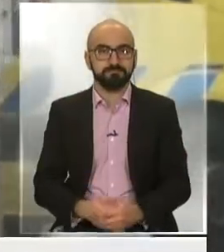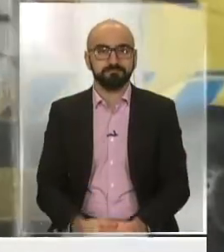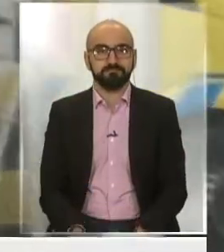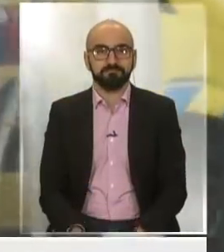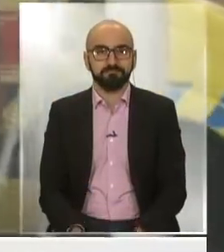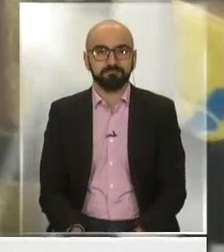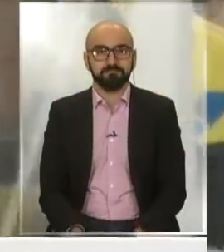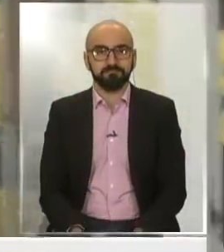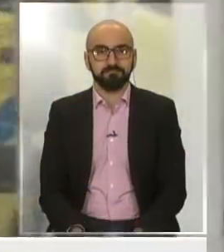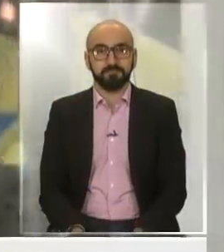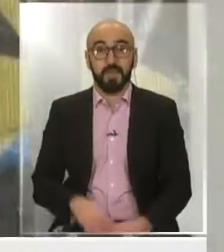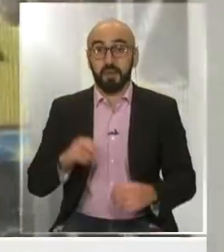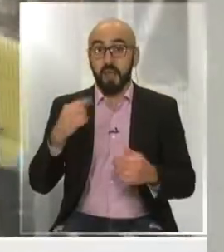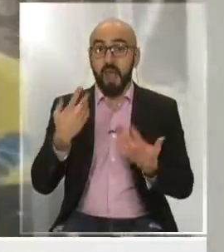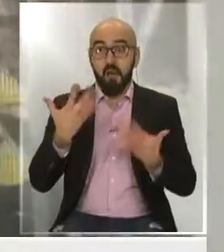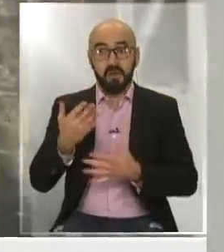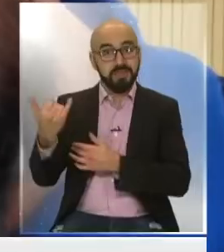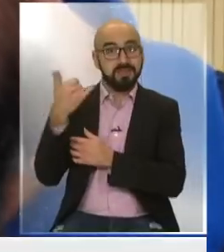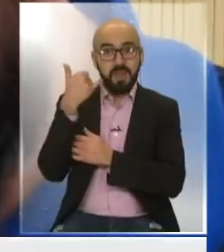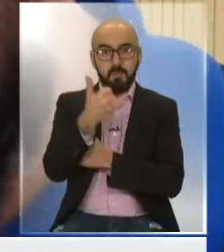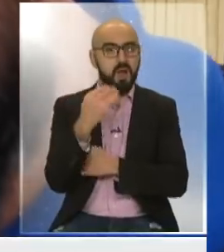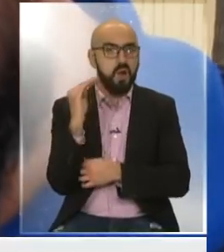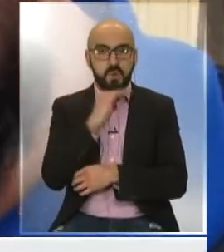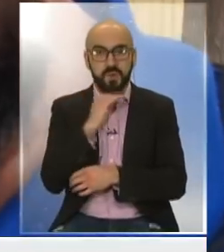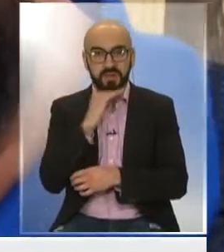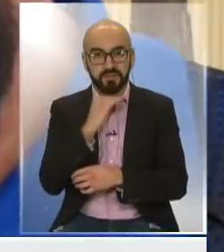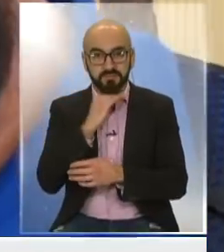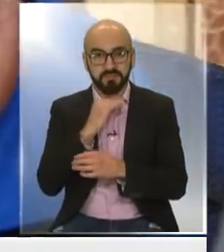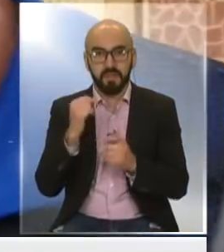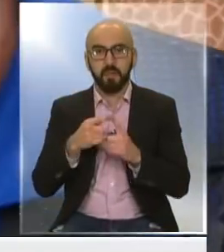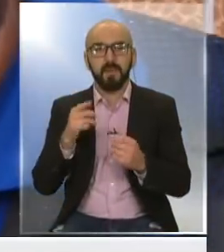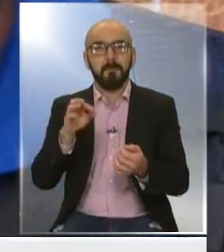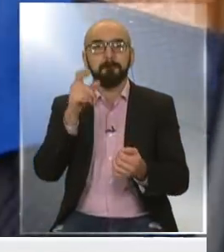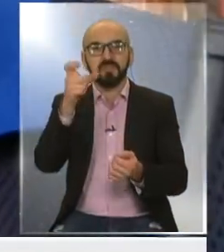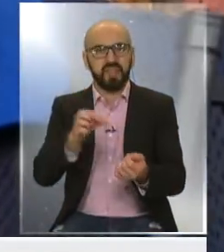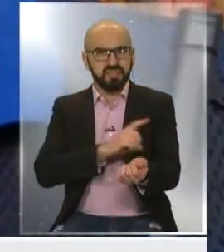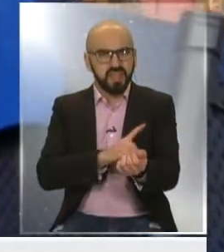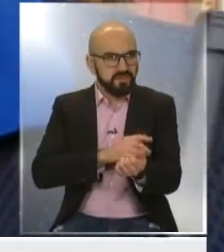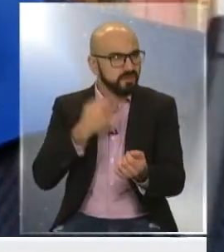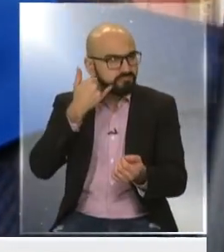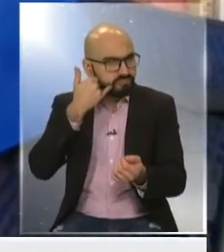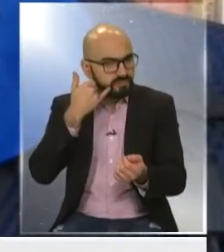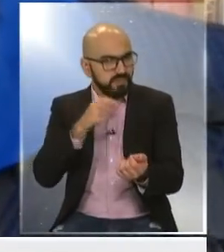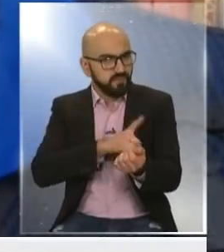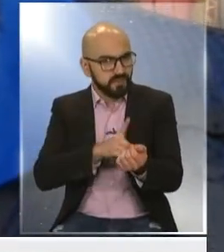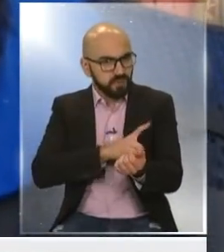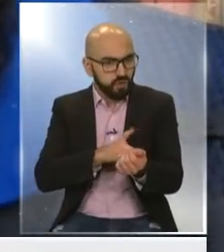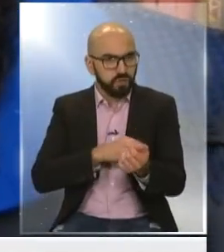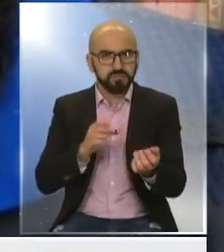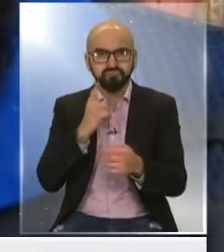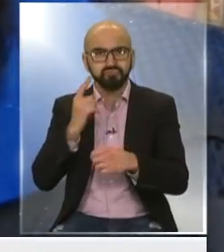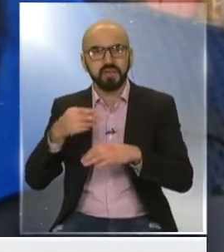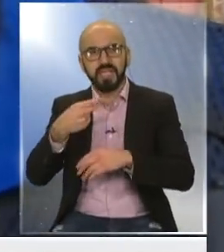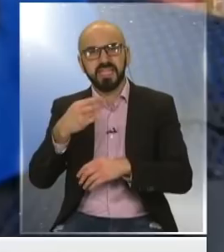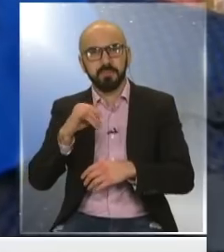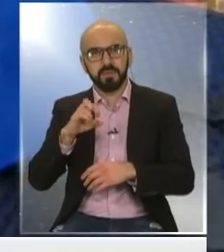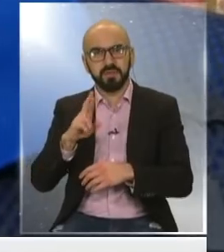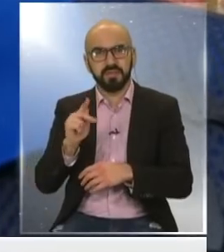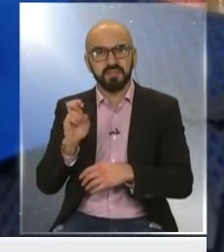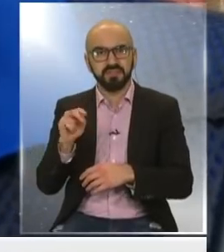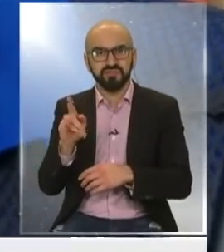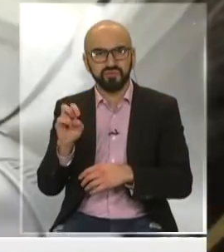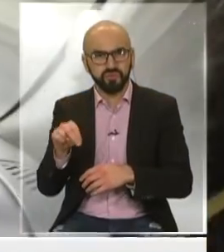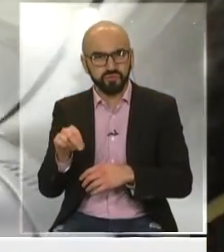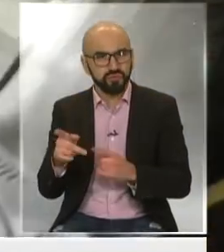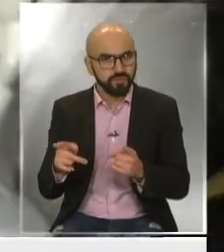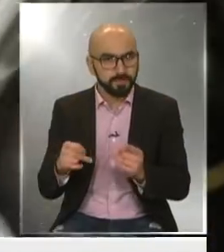Miguel recibe ahora un llamado de urgencia. Puede suya, es diabético hipertenso. Un paciente del Hospital San Juan de Dios necesita ser